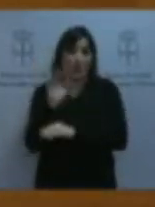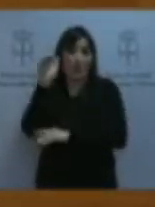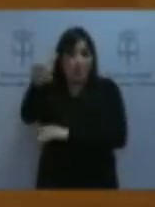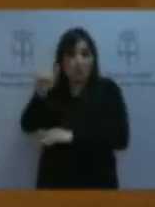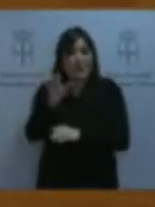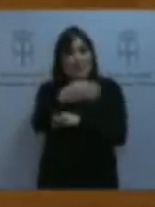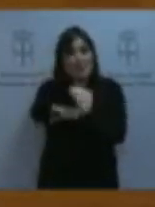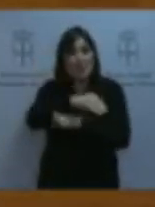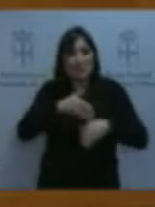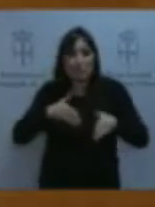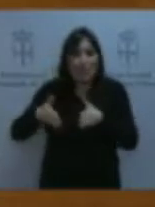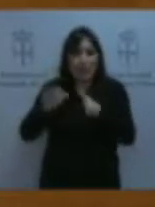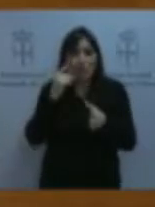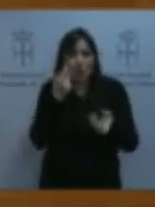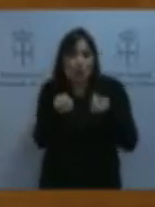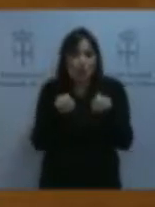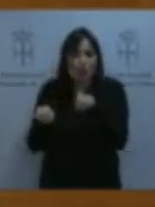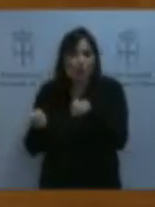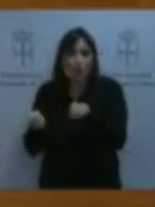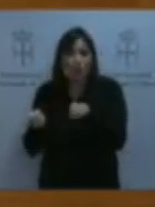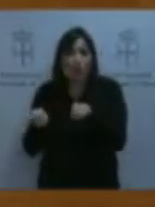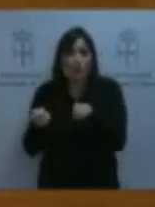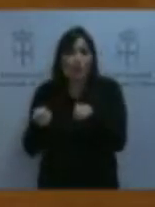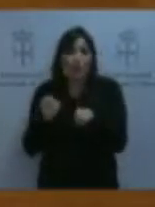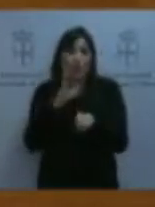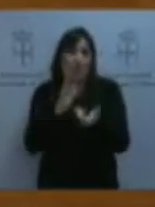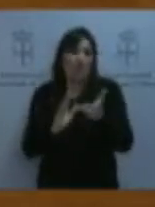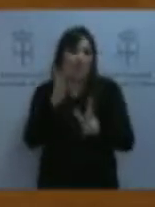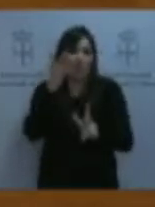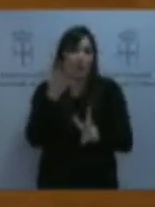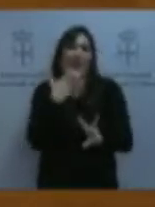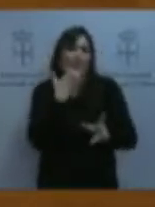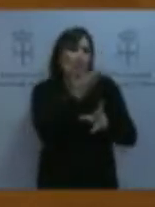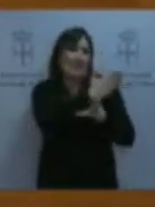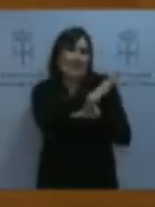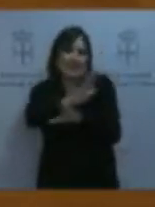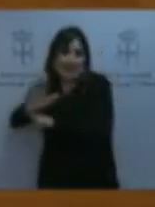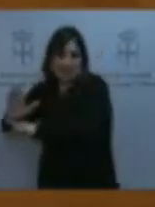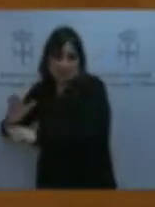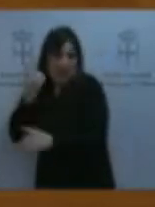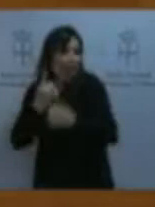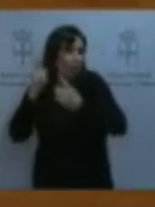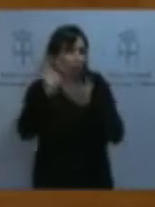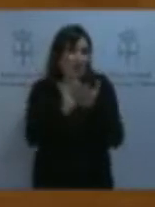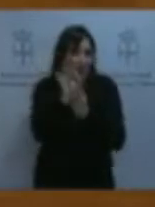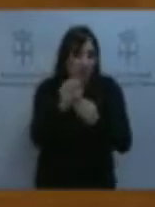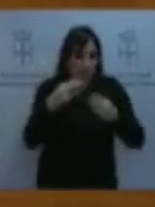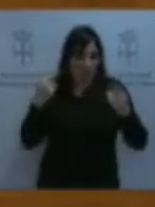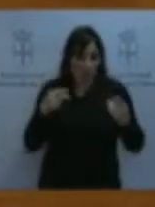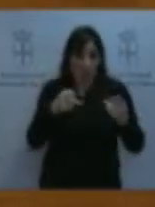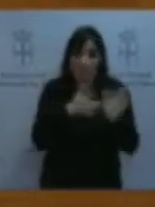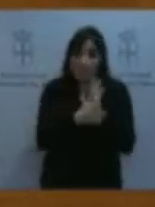frente a los incendios, por citar solo algunos servicios y funciones públicas, son el trabajo diario de las y los empleados